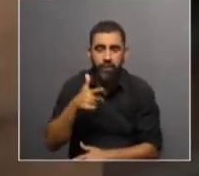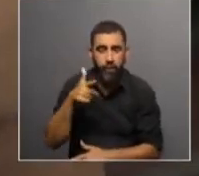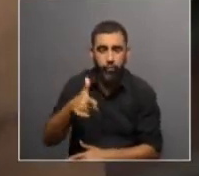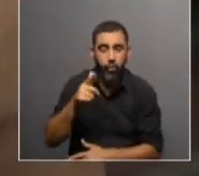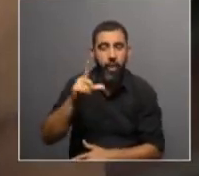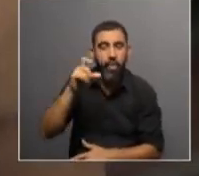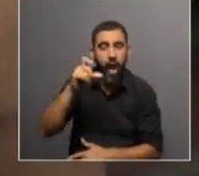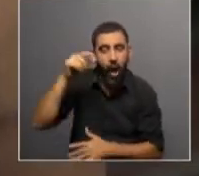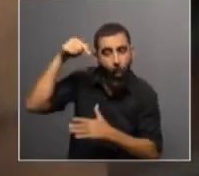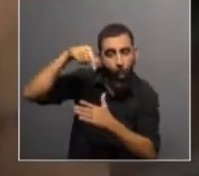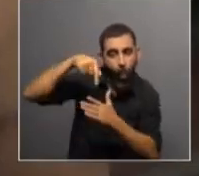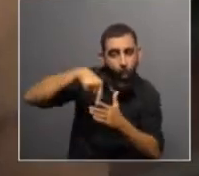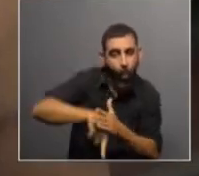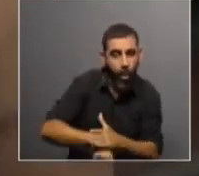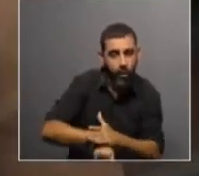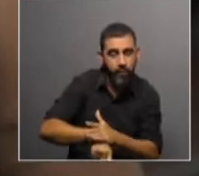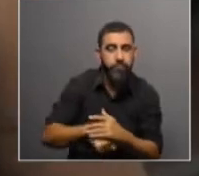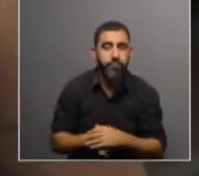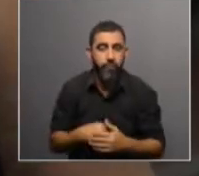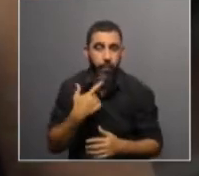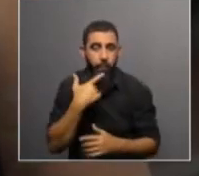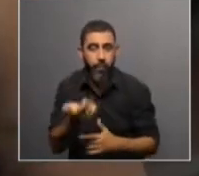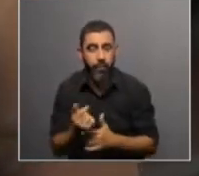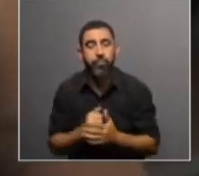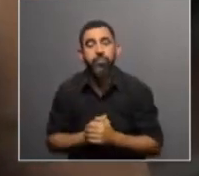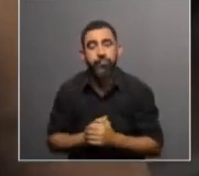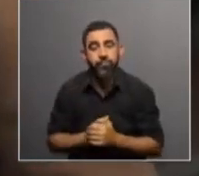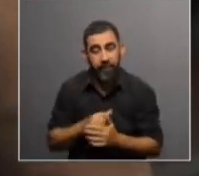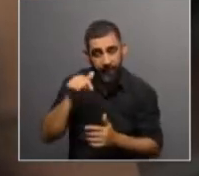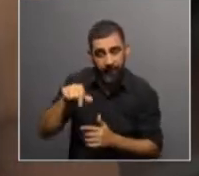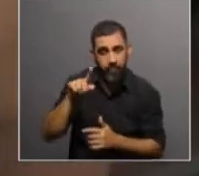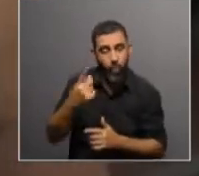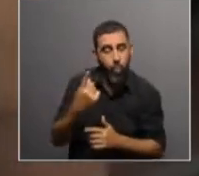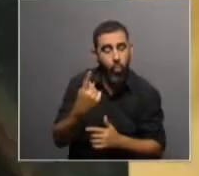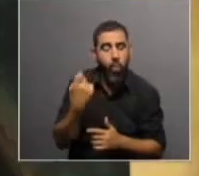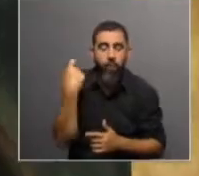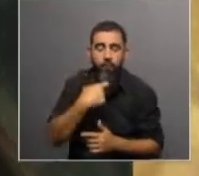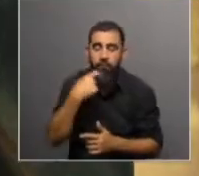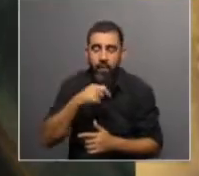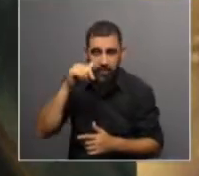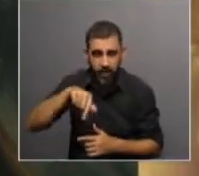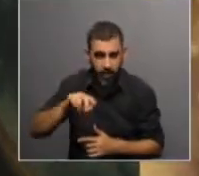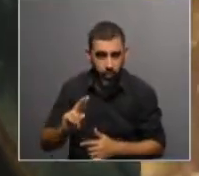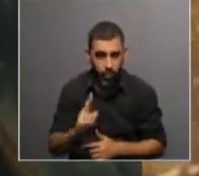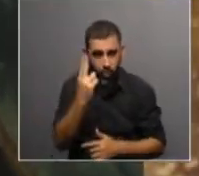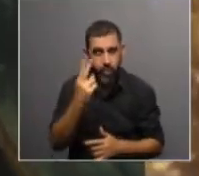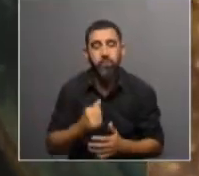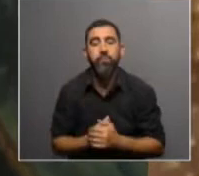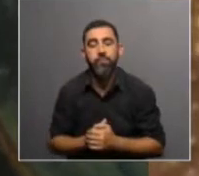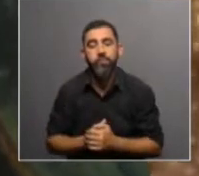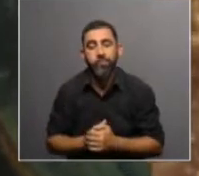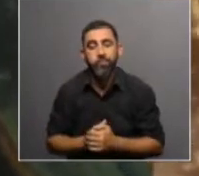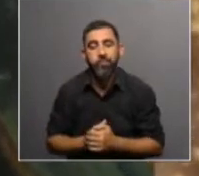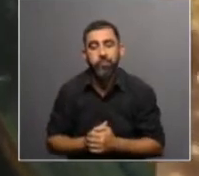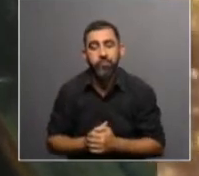en aguas profundas, por decirte un ejemplo, ¿verdad? Esa es una gran necesidad que tenemos aquí en el Uruguay. O